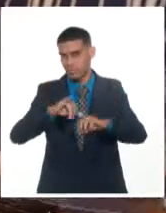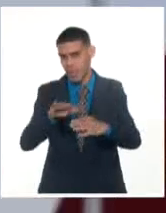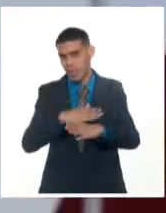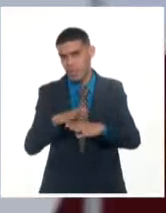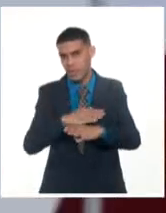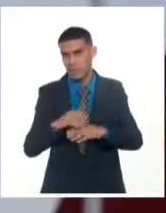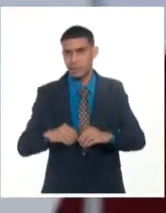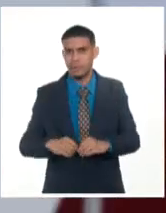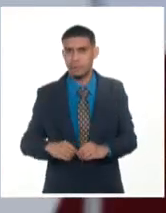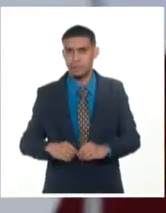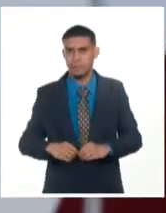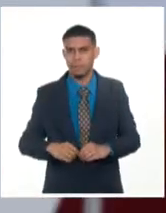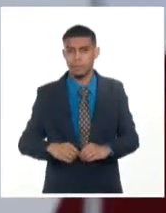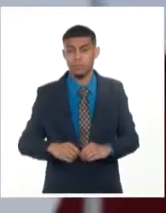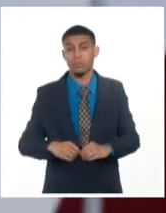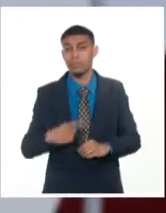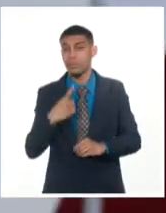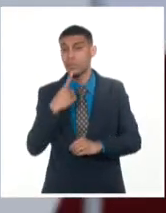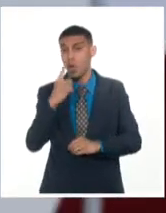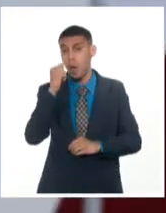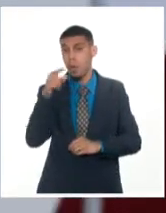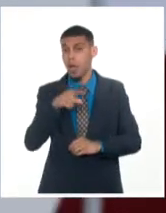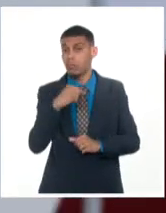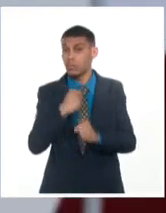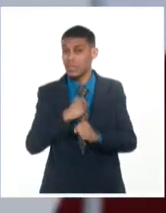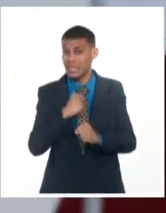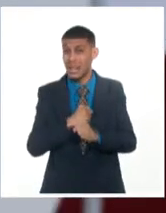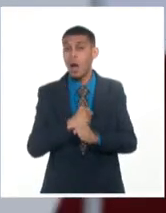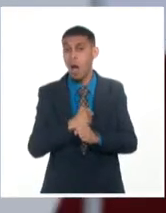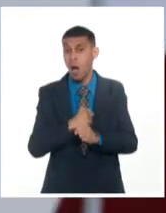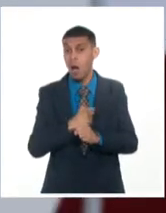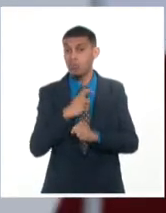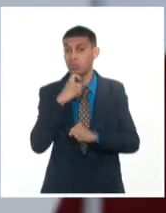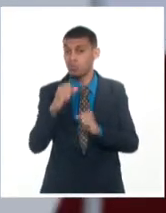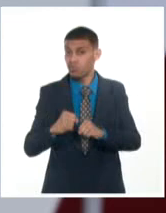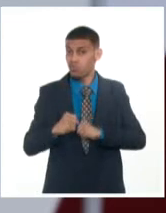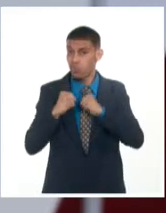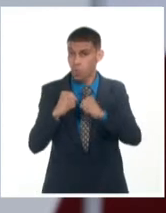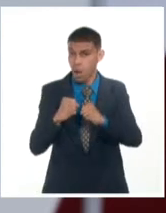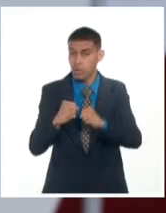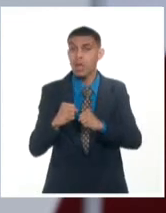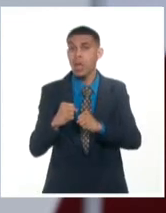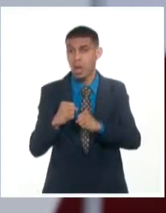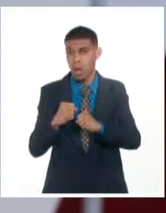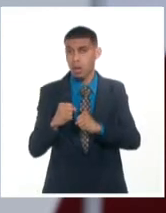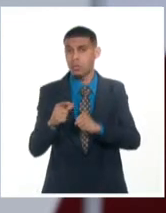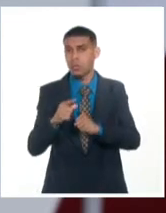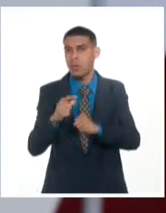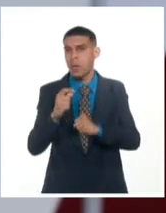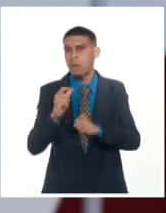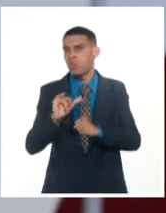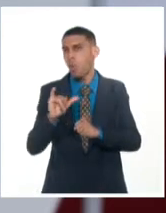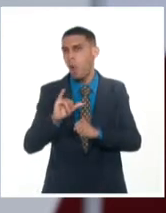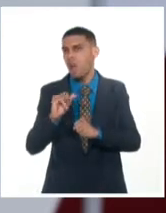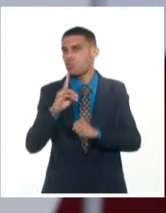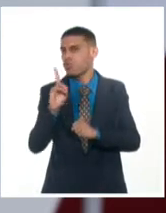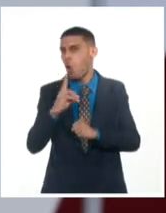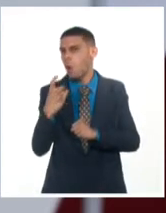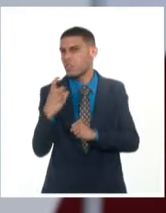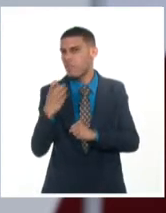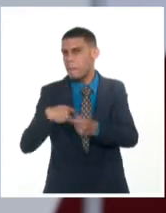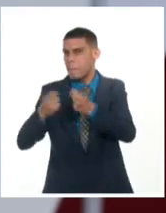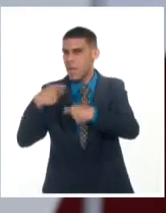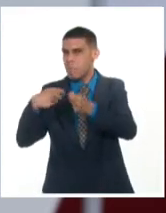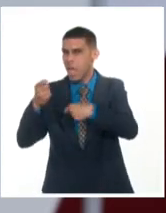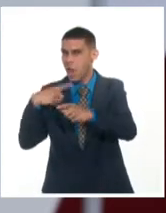Es un trabajo que genera empleo, estos grupos generan empleo, sustituyen importaciones, permiten recolocar fondos disponibles